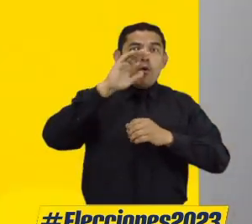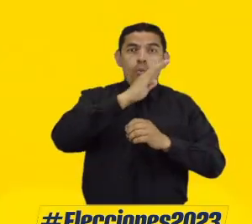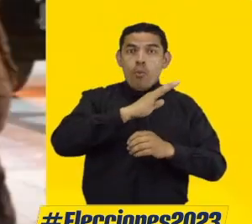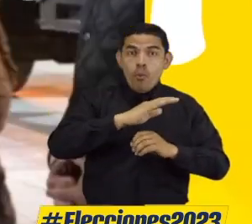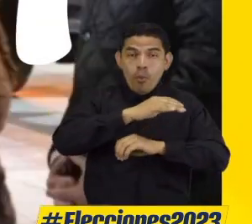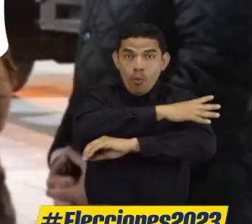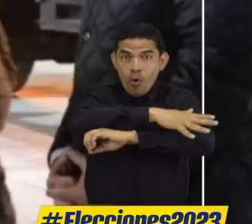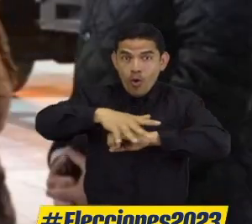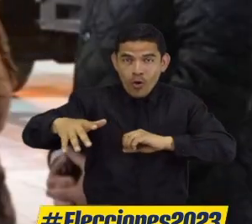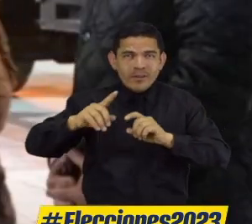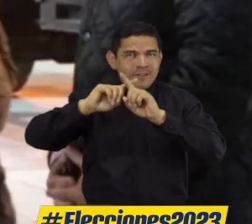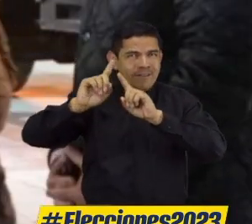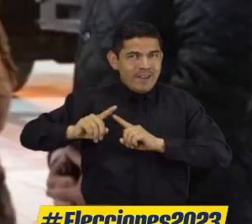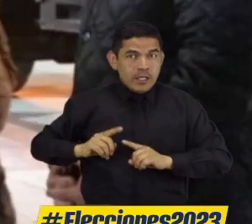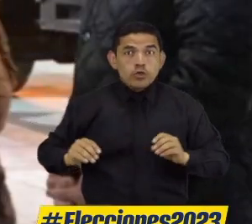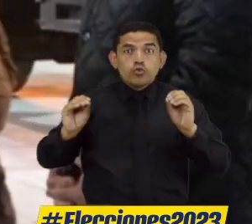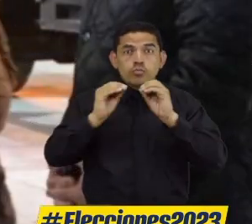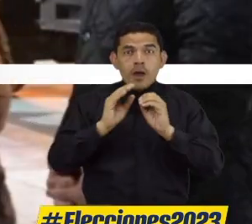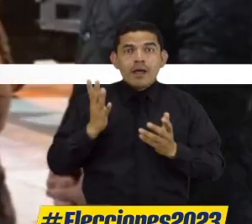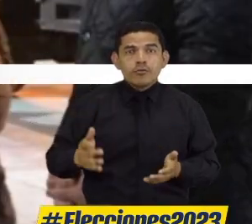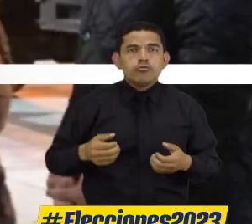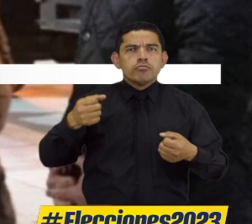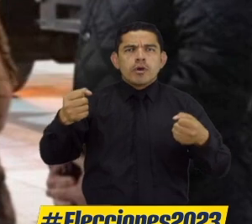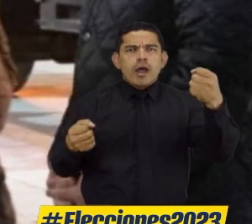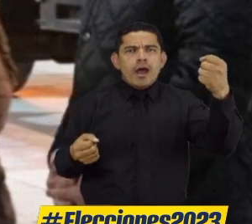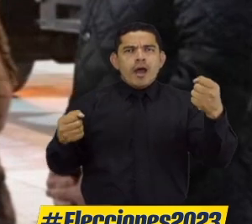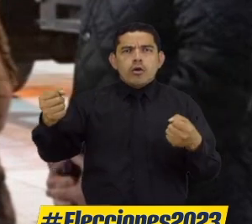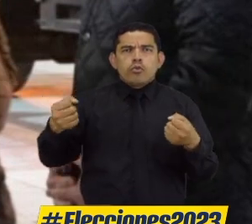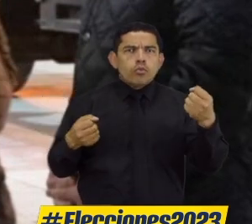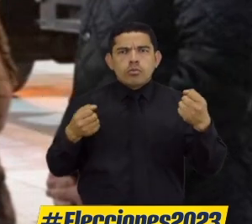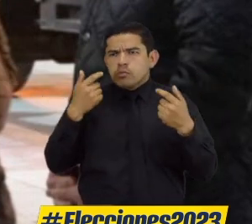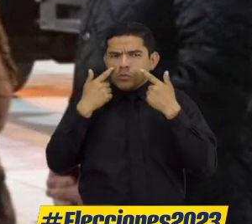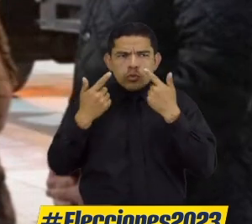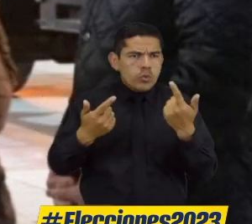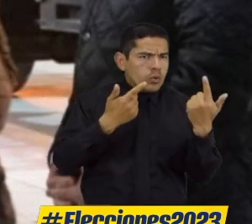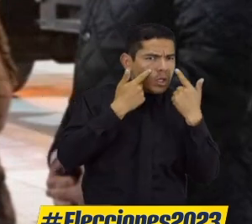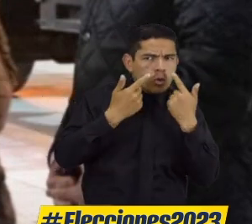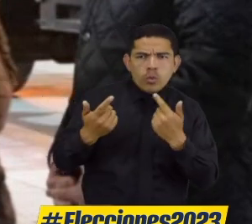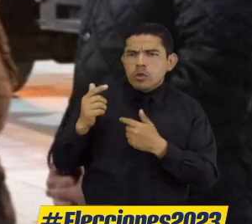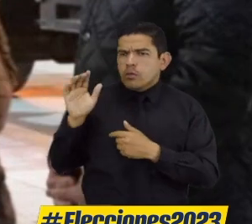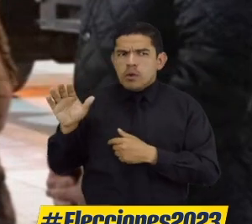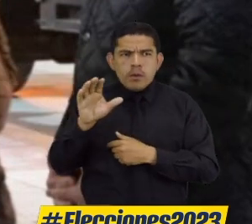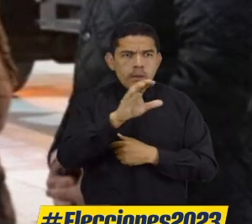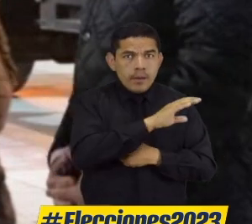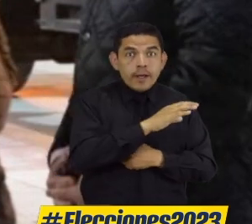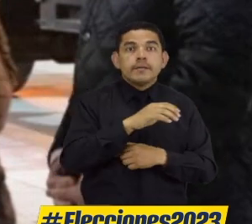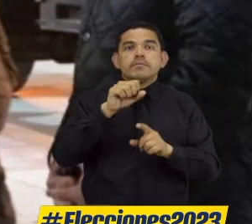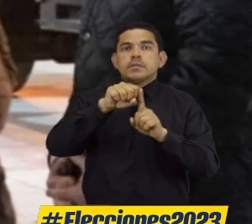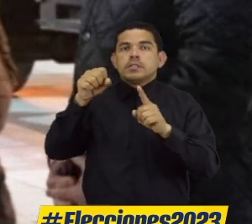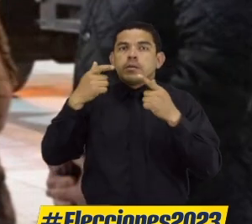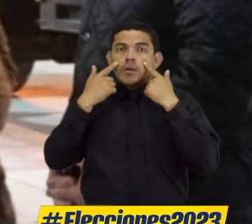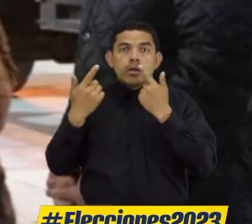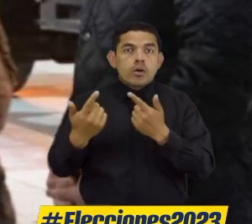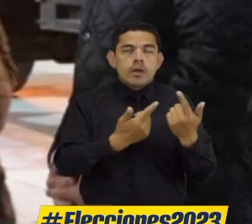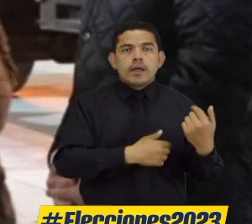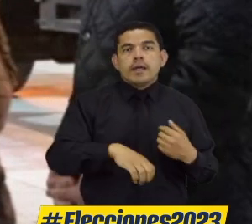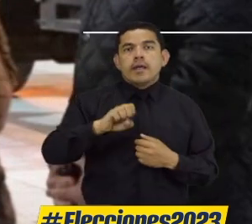el material. Los vehículos que transportan el material son monitoreados constantemente a través del sistema de vigilancia